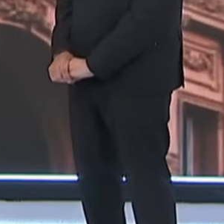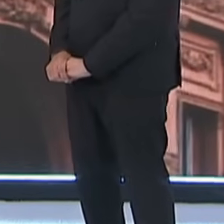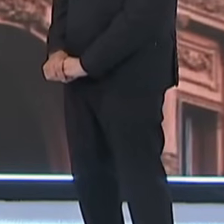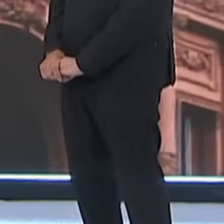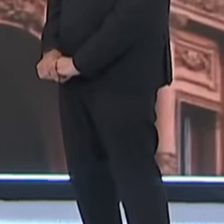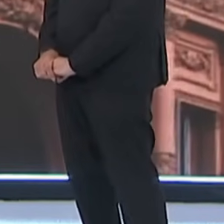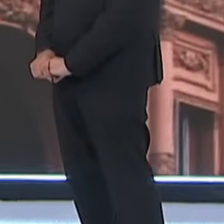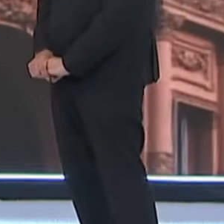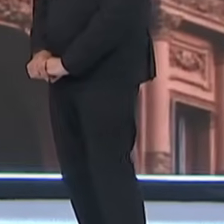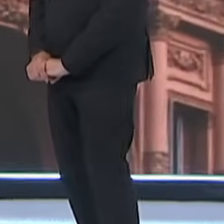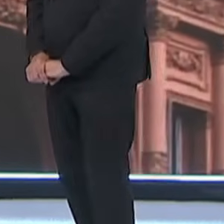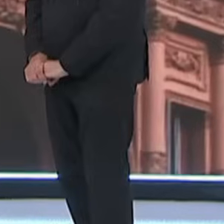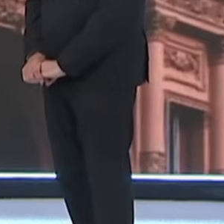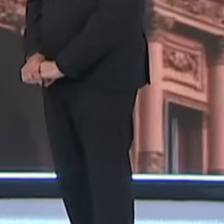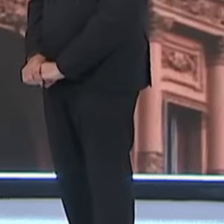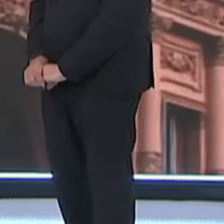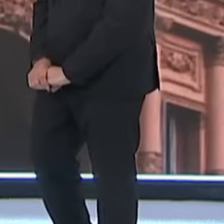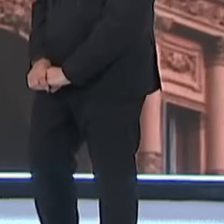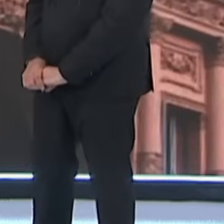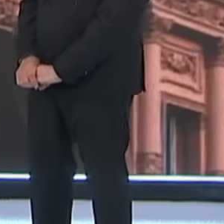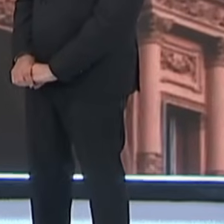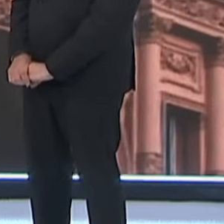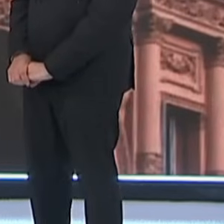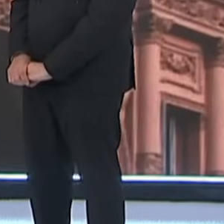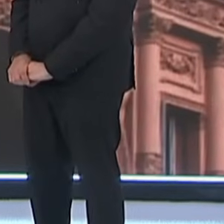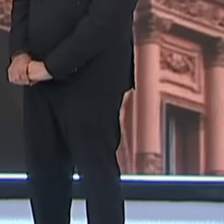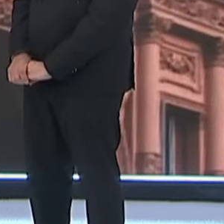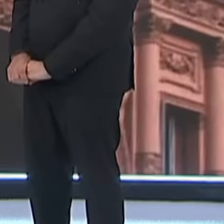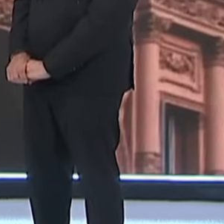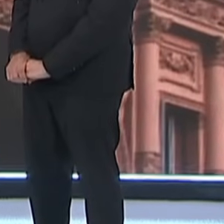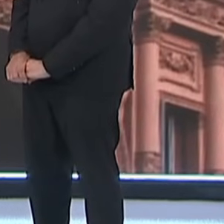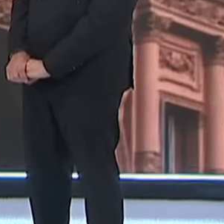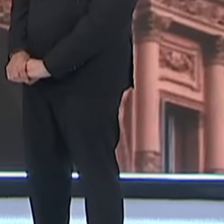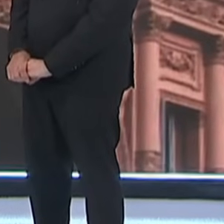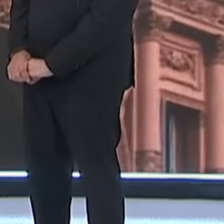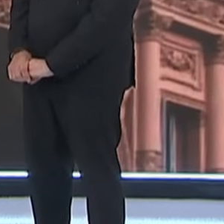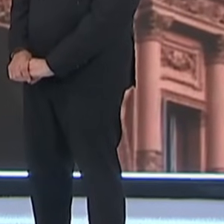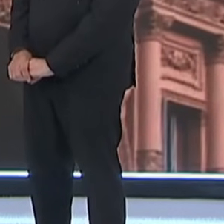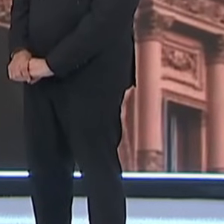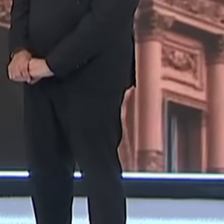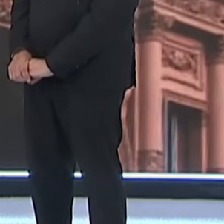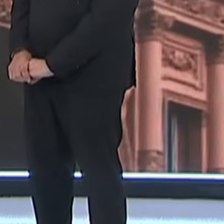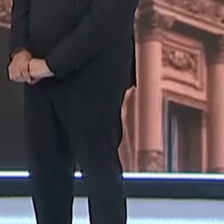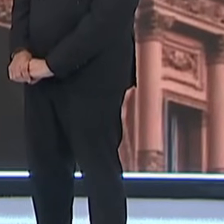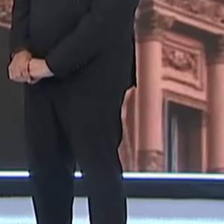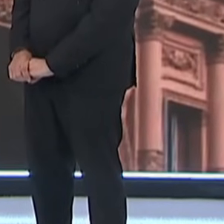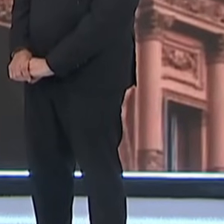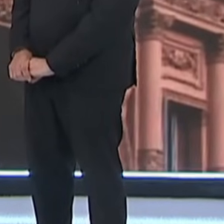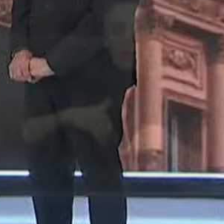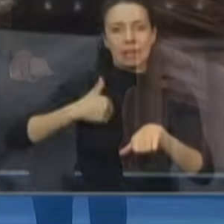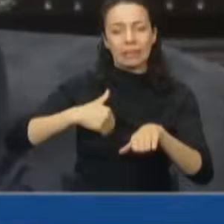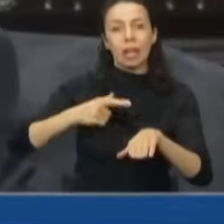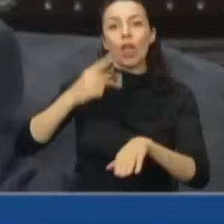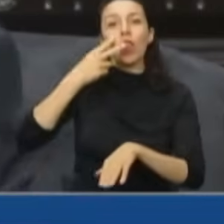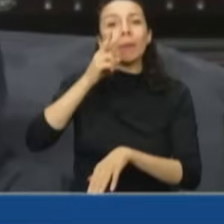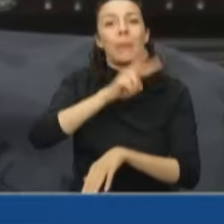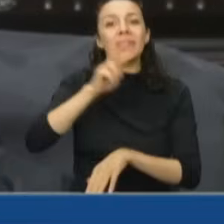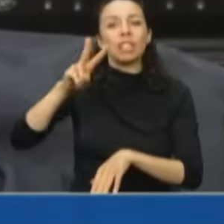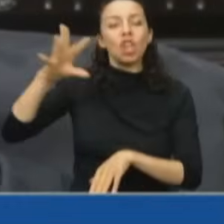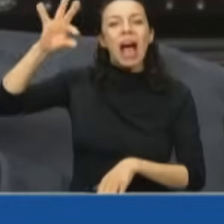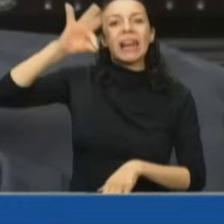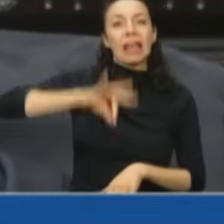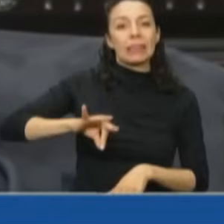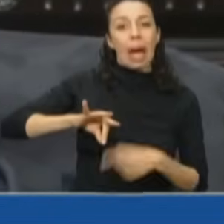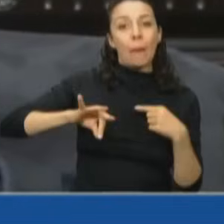asomar en vivo a la sesión en este momento que está realizándose en el Congreso de la Nación. Solamente en